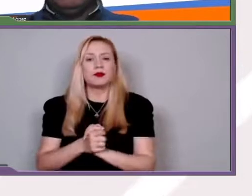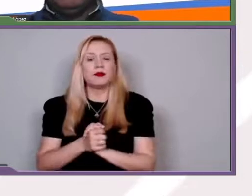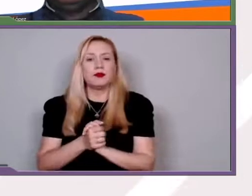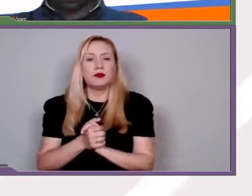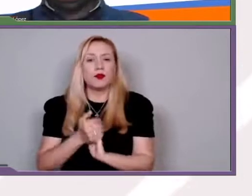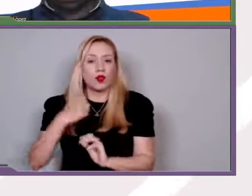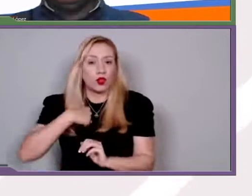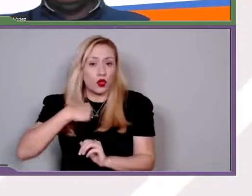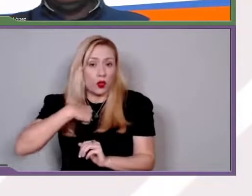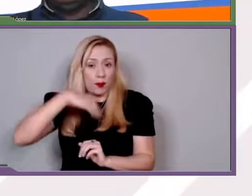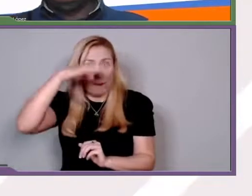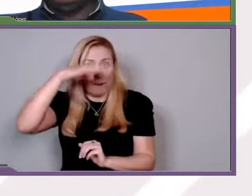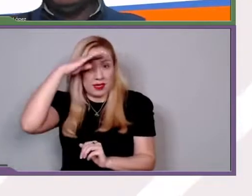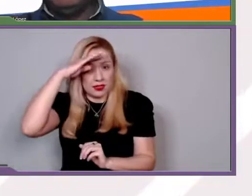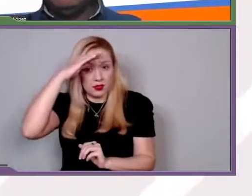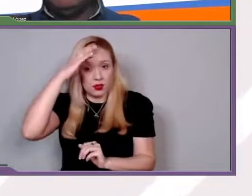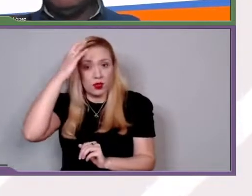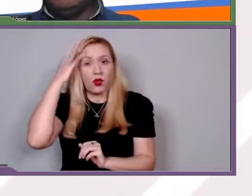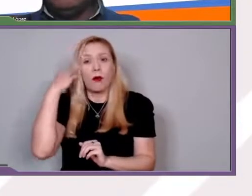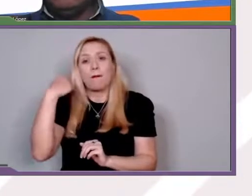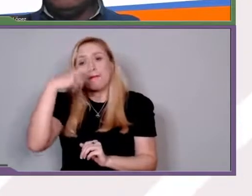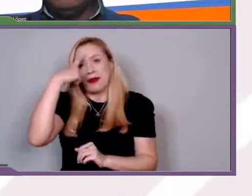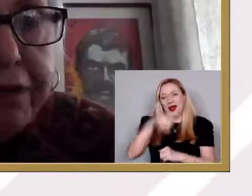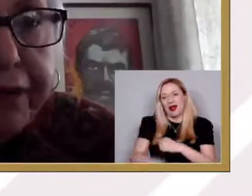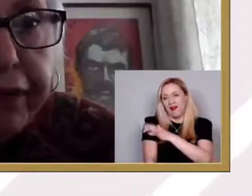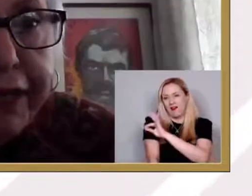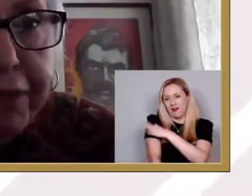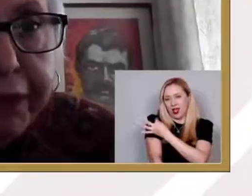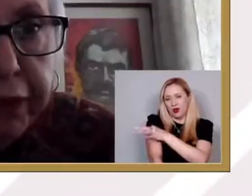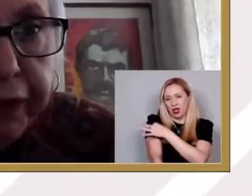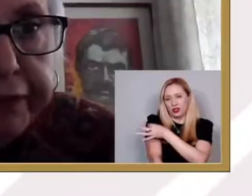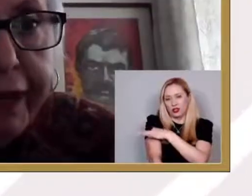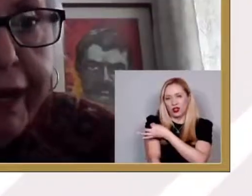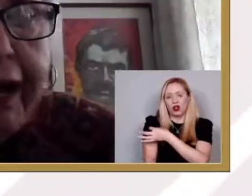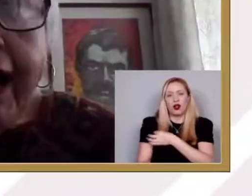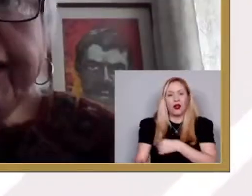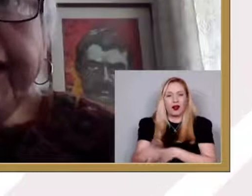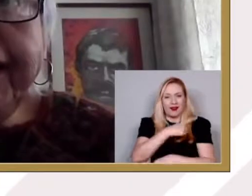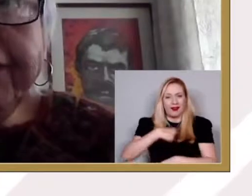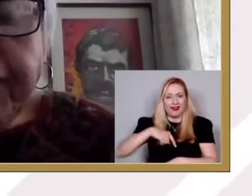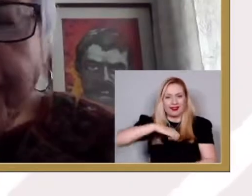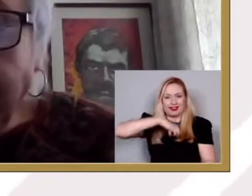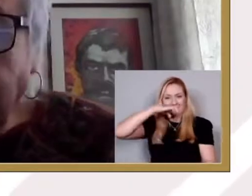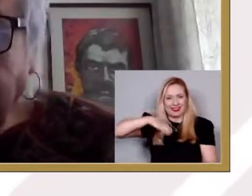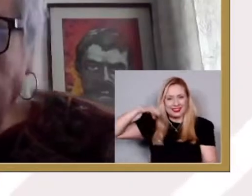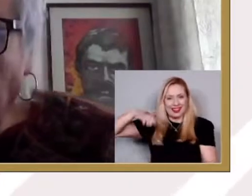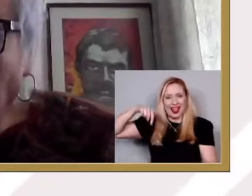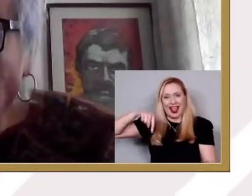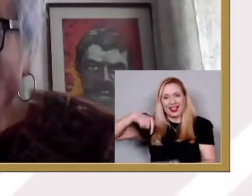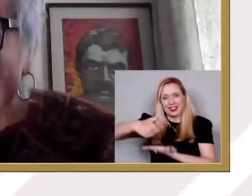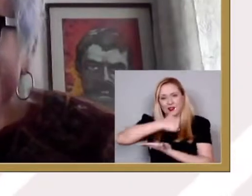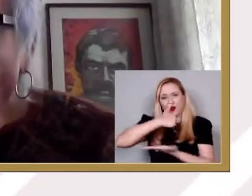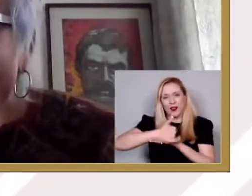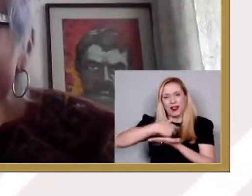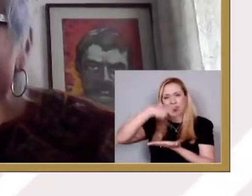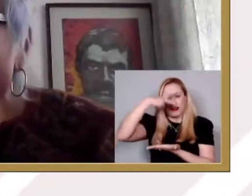Yo creo que en la cuestión de la vacunación, a nosotras las personas mayores, aquí en la Ciudad de